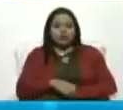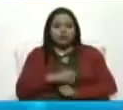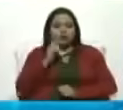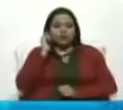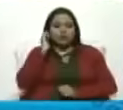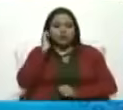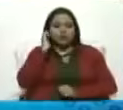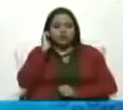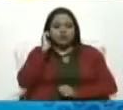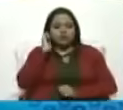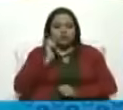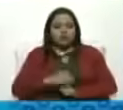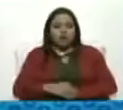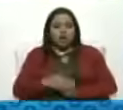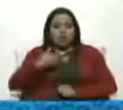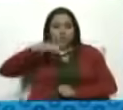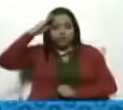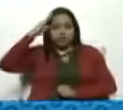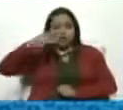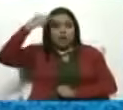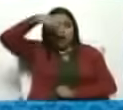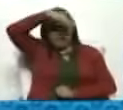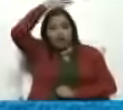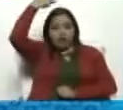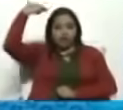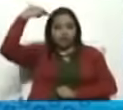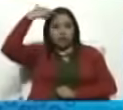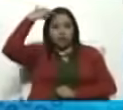por mi general Rafael Urdaneta,